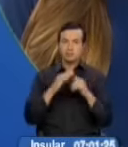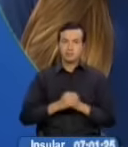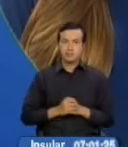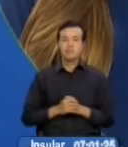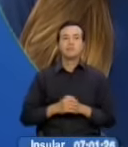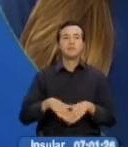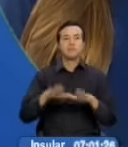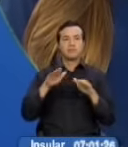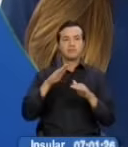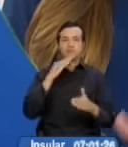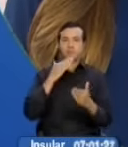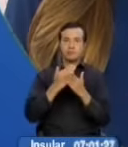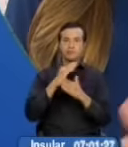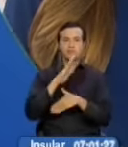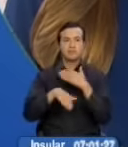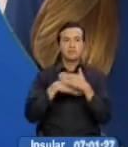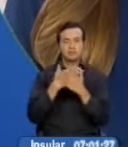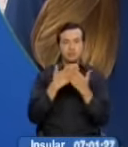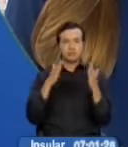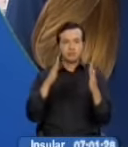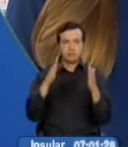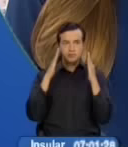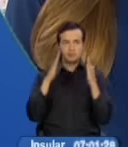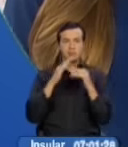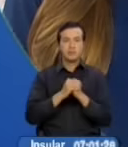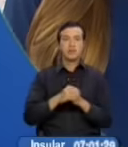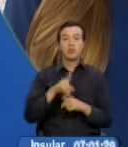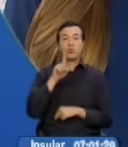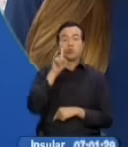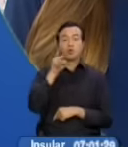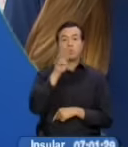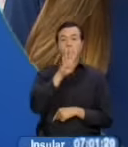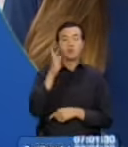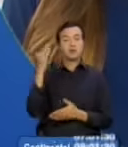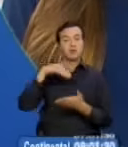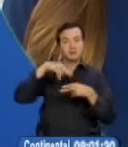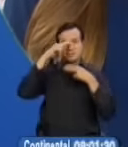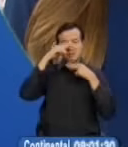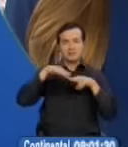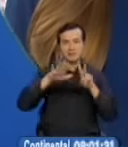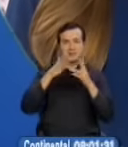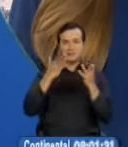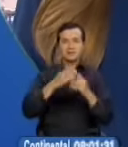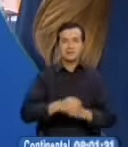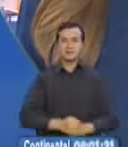despedimos. Gracias, Abraham. Gracias a ustedes por su sintonía. 13 horas 45 minutos. Regresa Noticias 7.